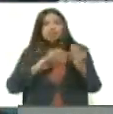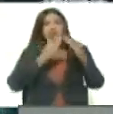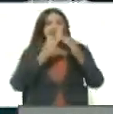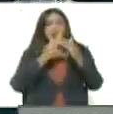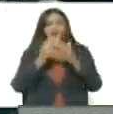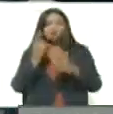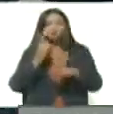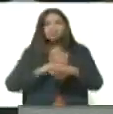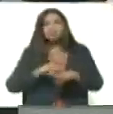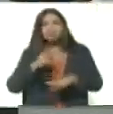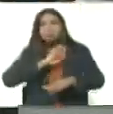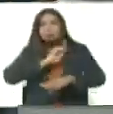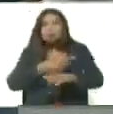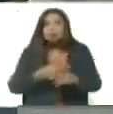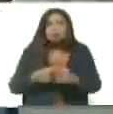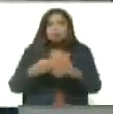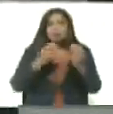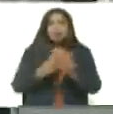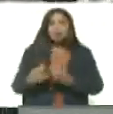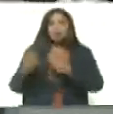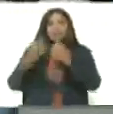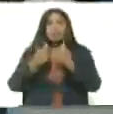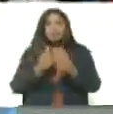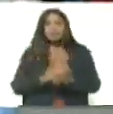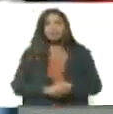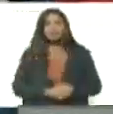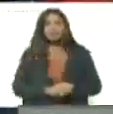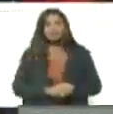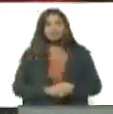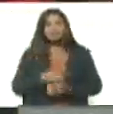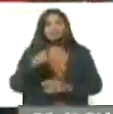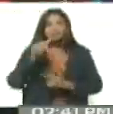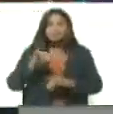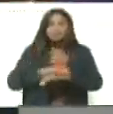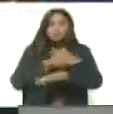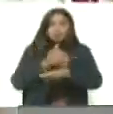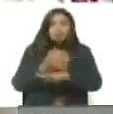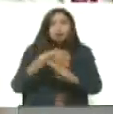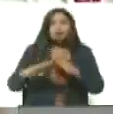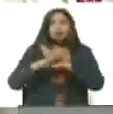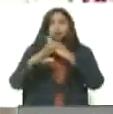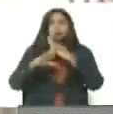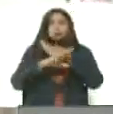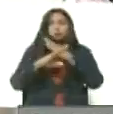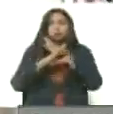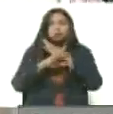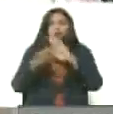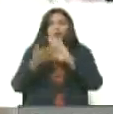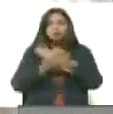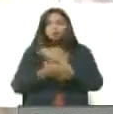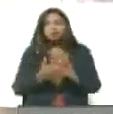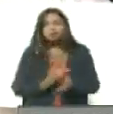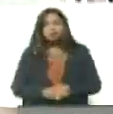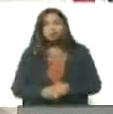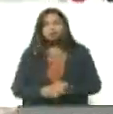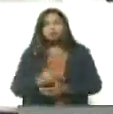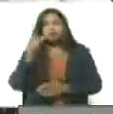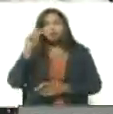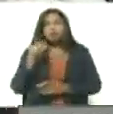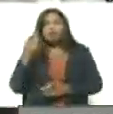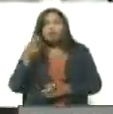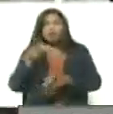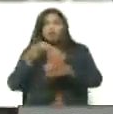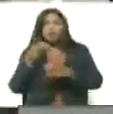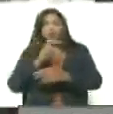los tiempos duros de la economía, que producto del bloqueo y las sanciones disminuyó el ingreso